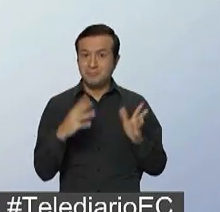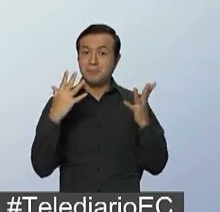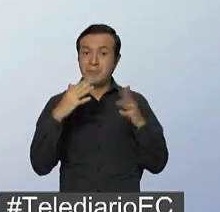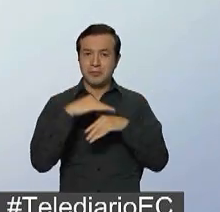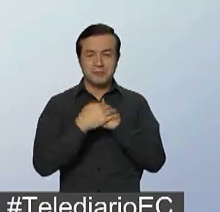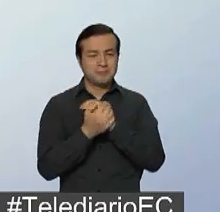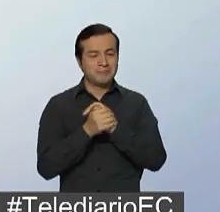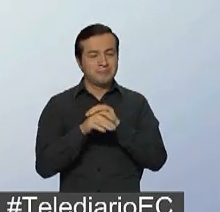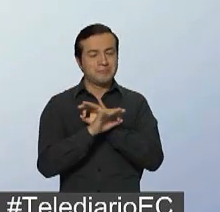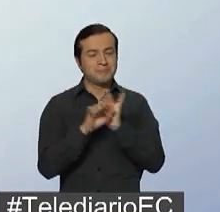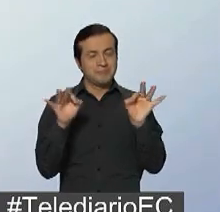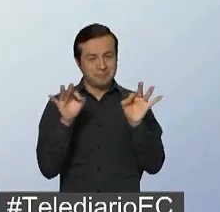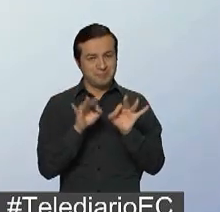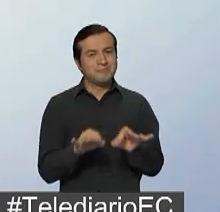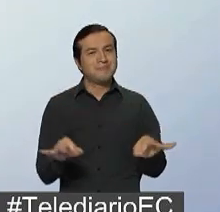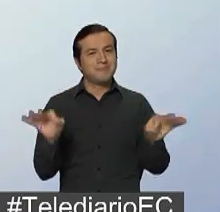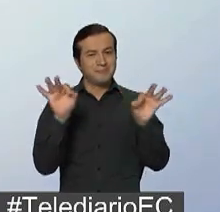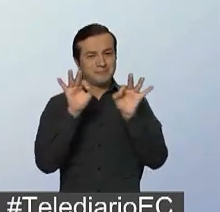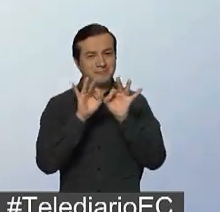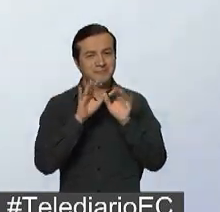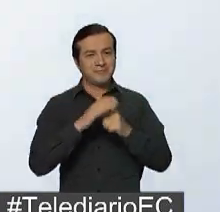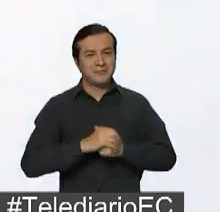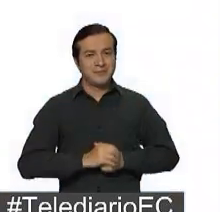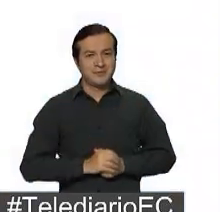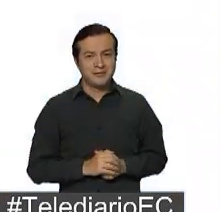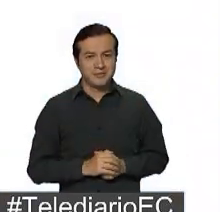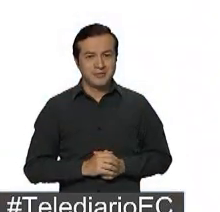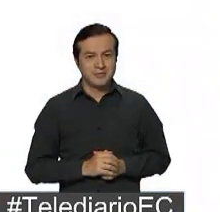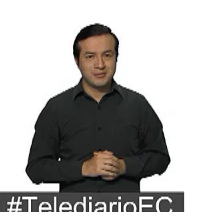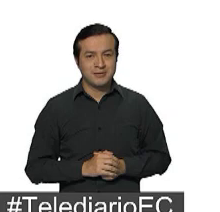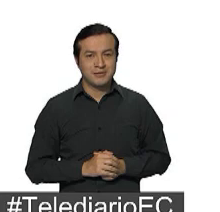y la mejor arma son tus manos limpias